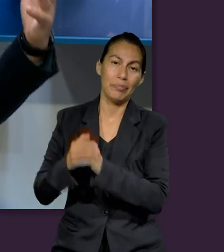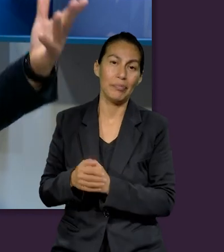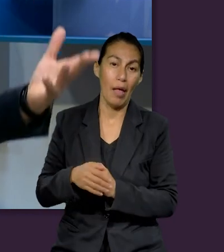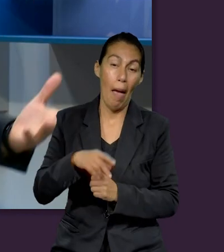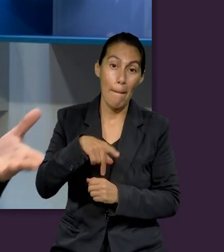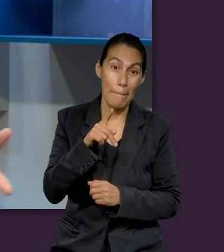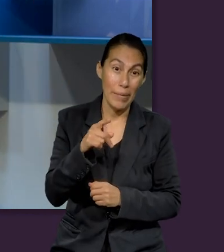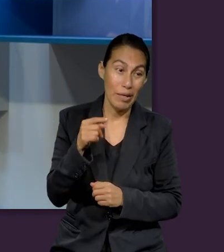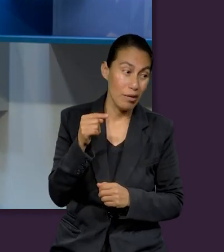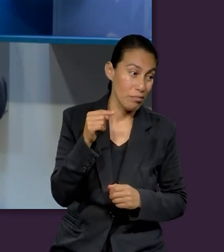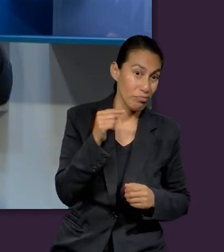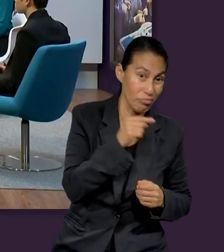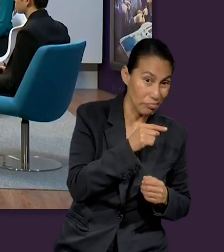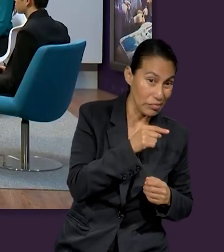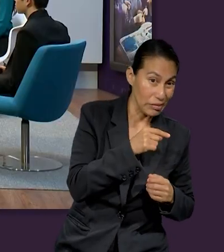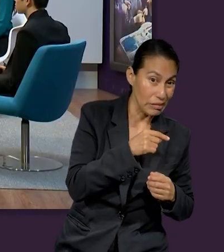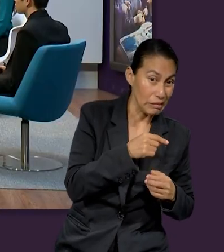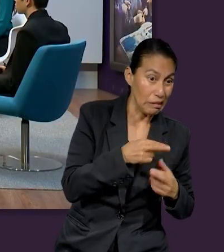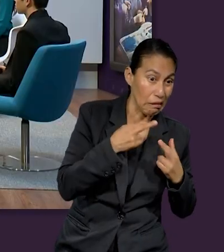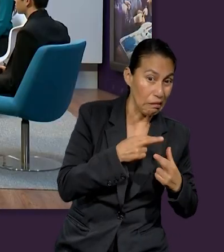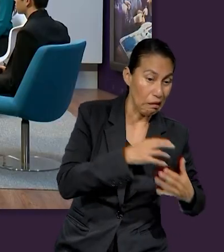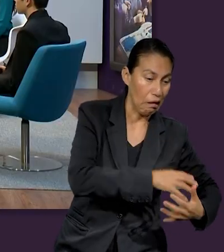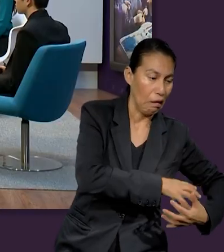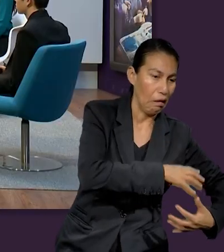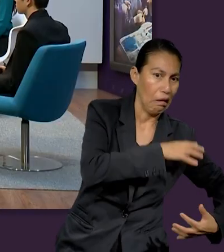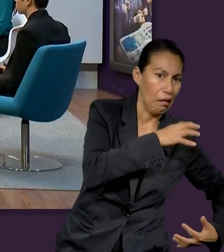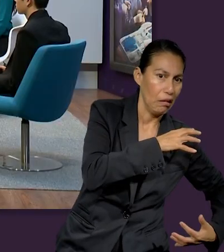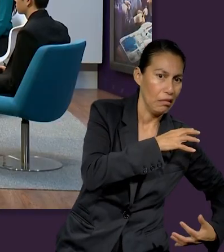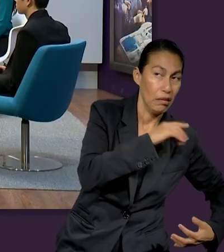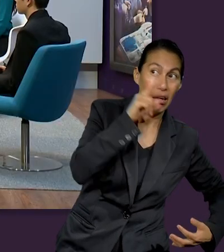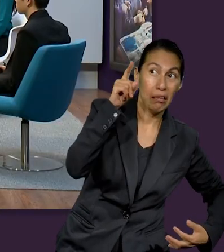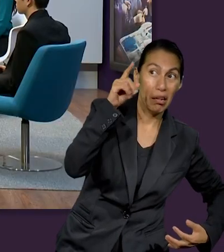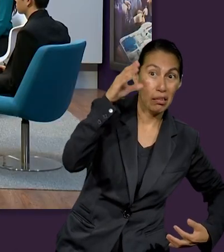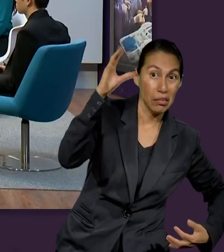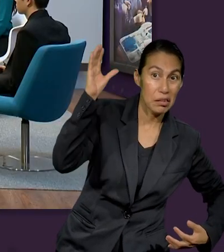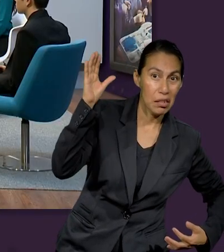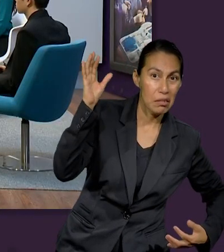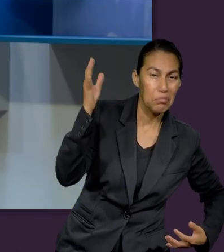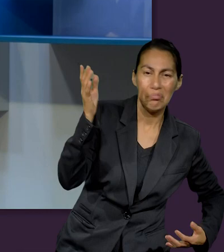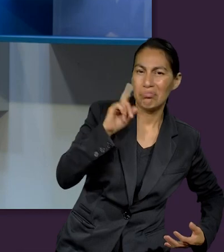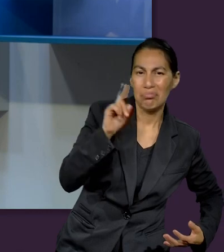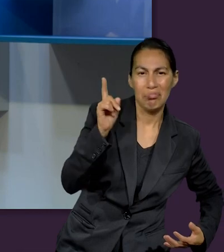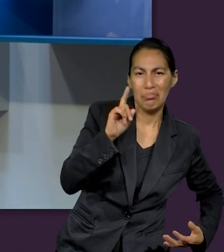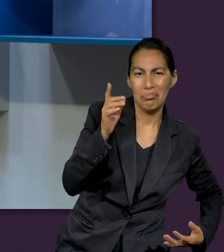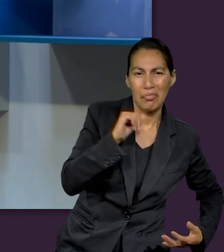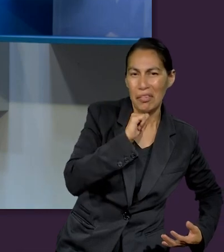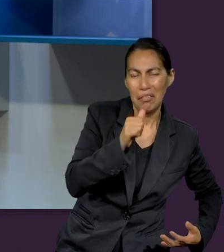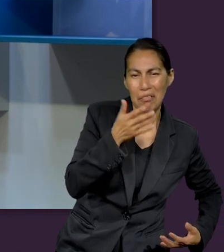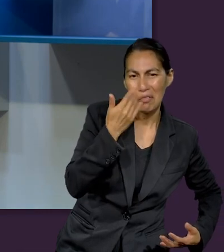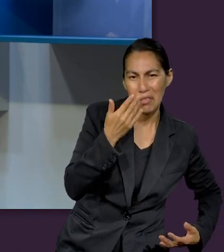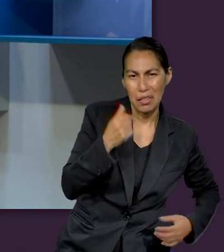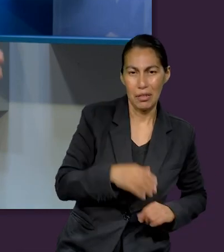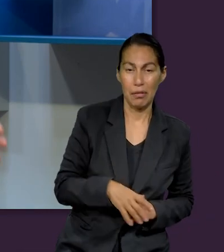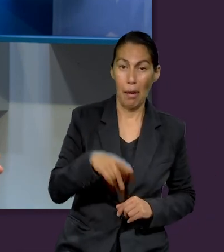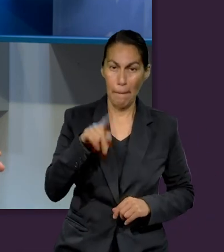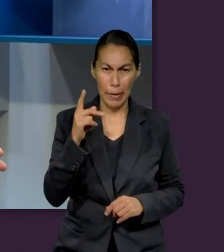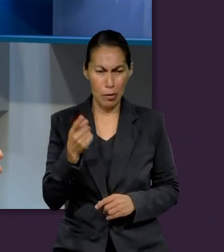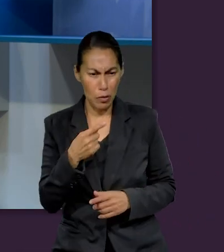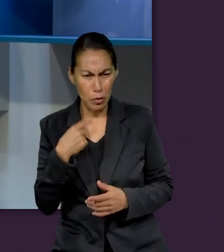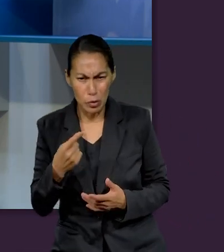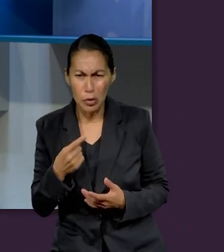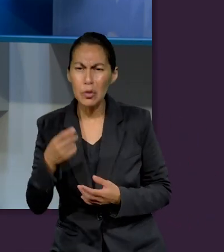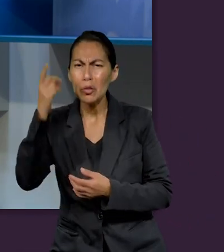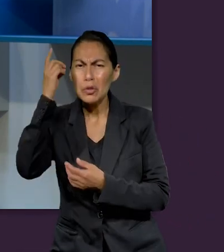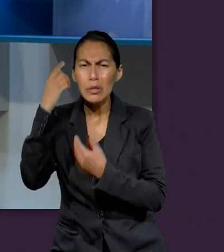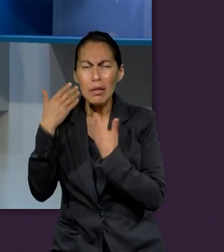vive para este mundo y se acumula riquezas en el cielo va a tener poco pero los que administramos bien nuestro